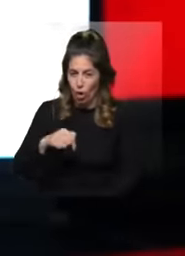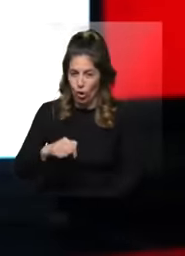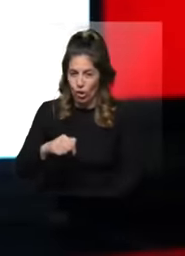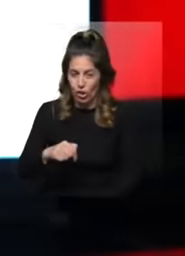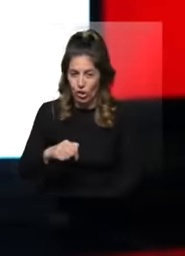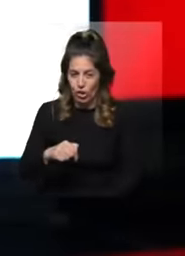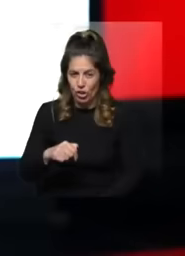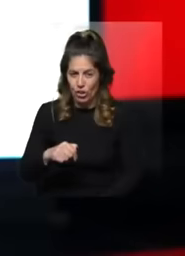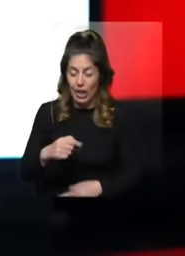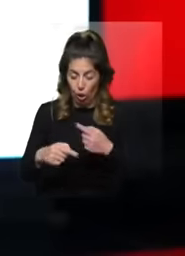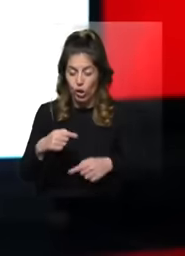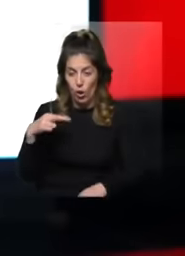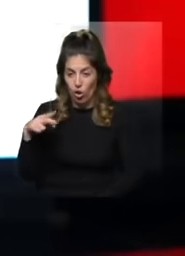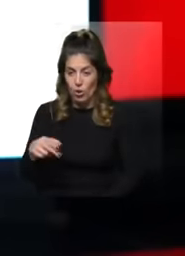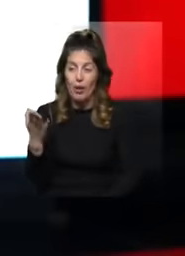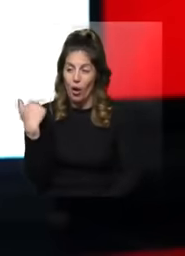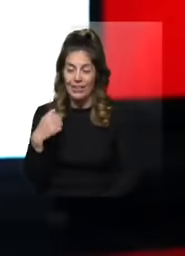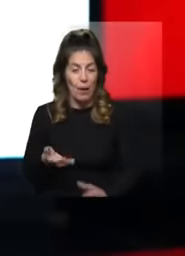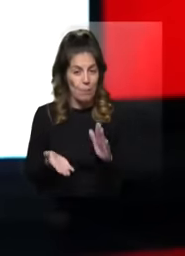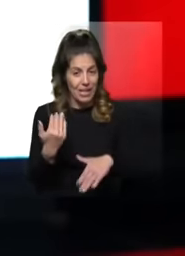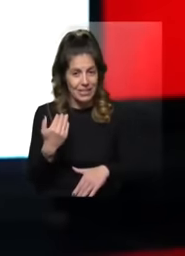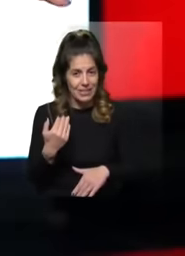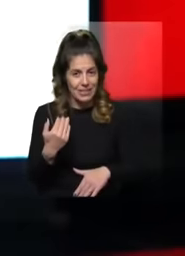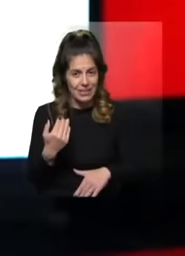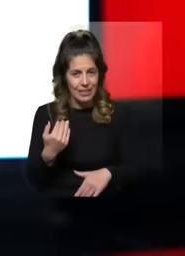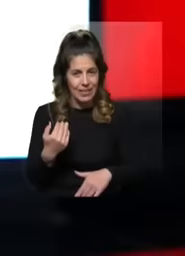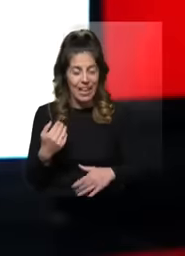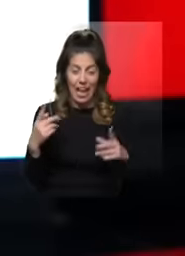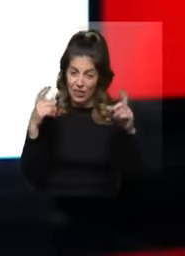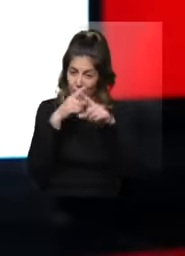un conservador. Que le cuesta aflojar.